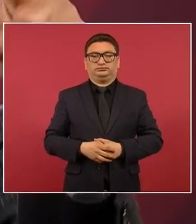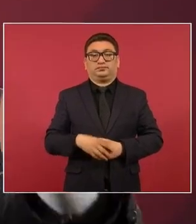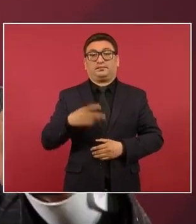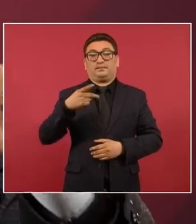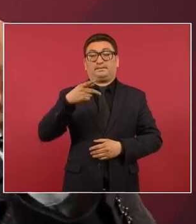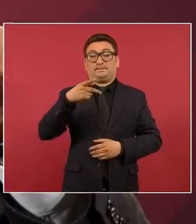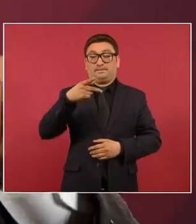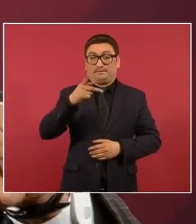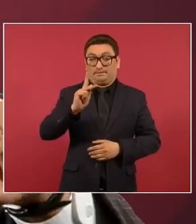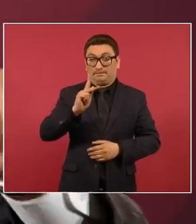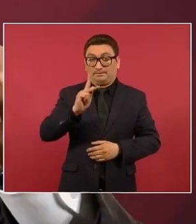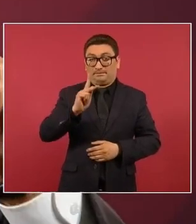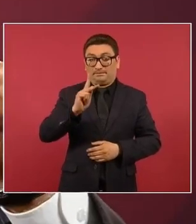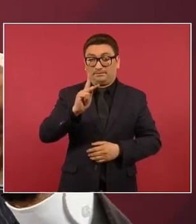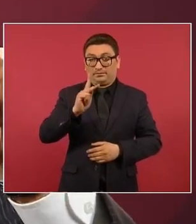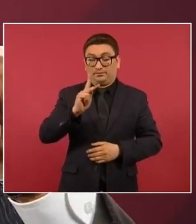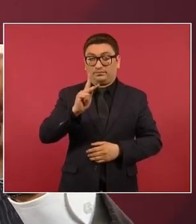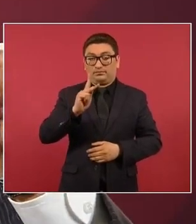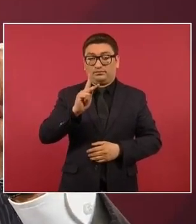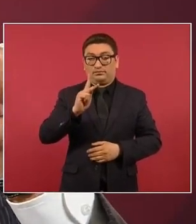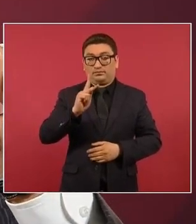Pero de ahí sale